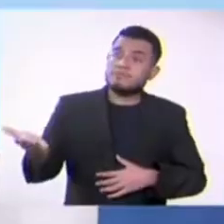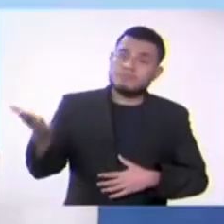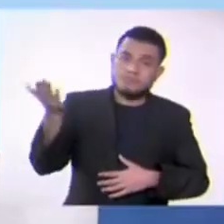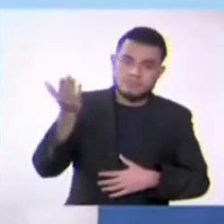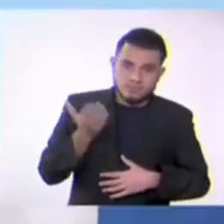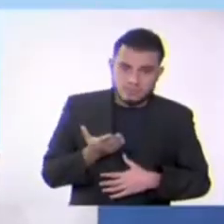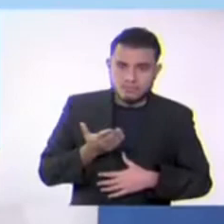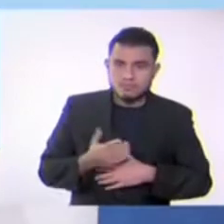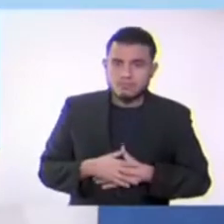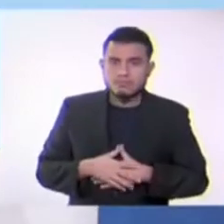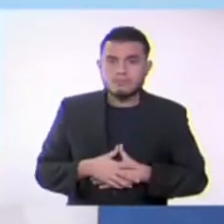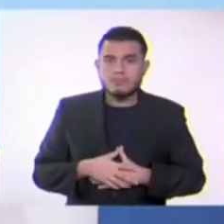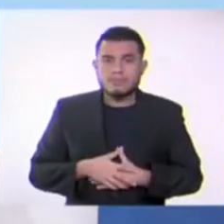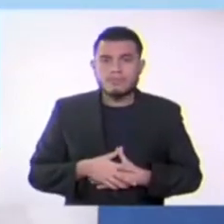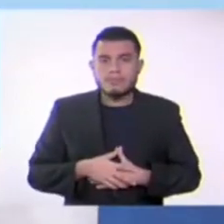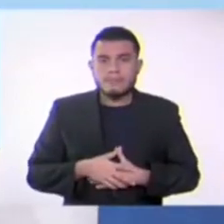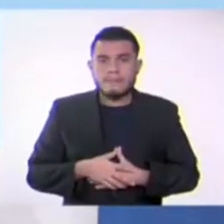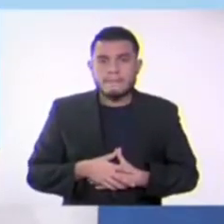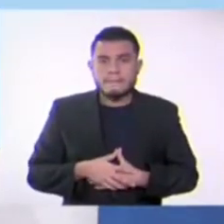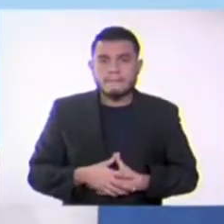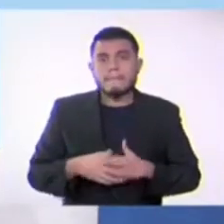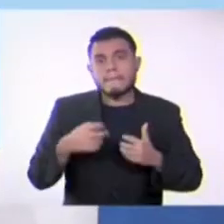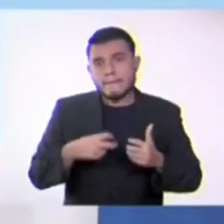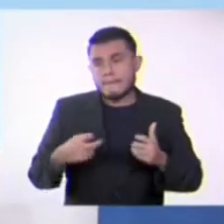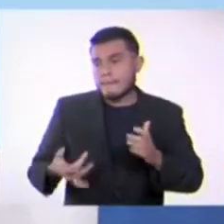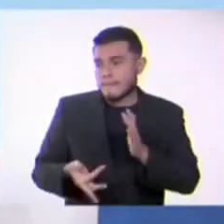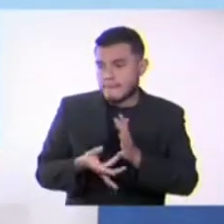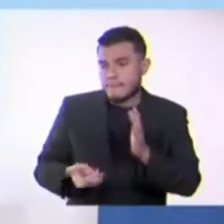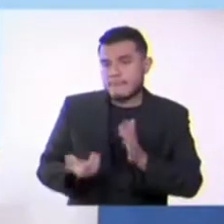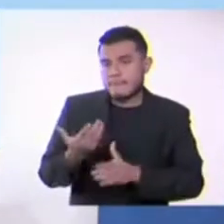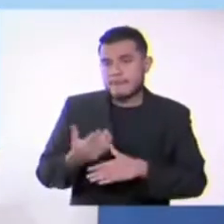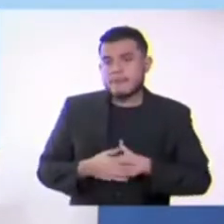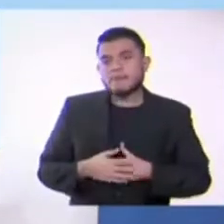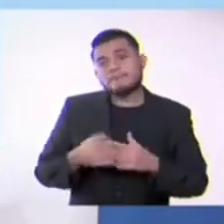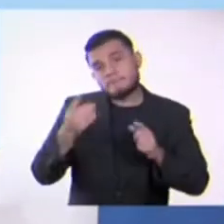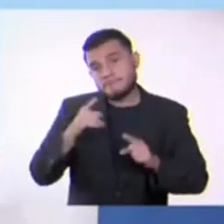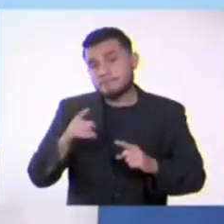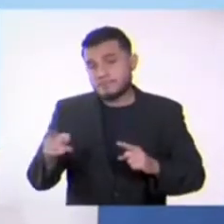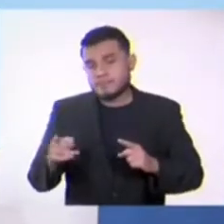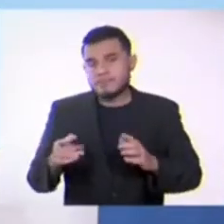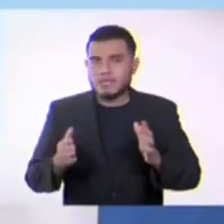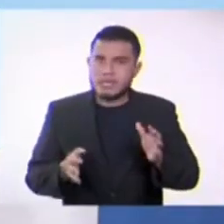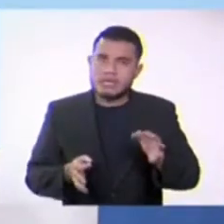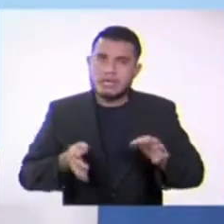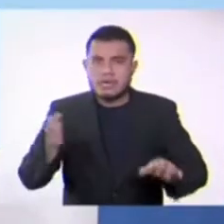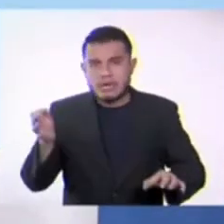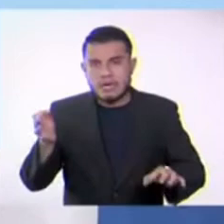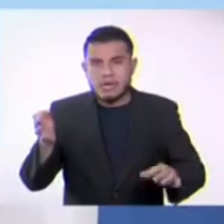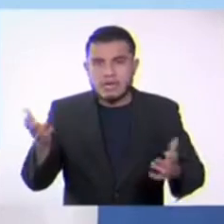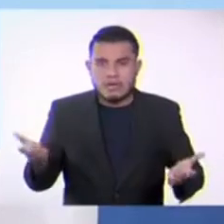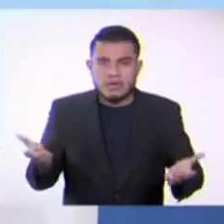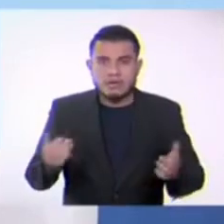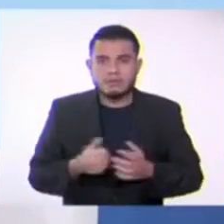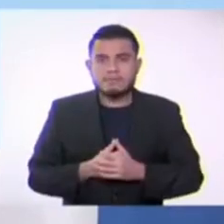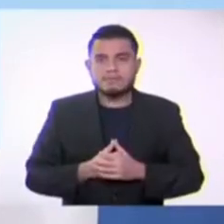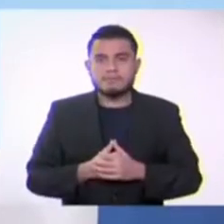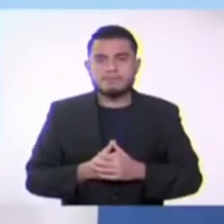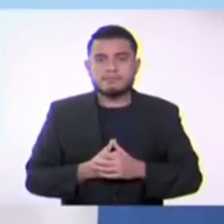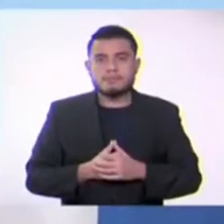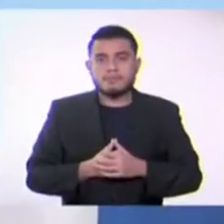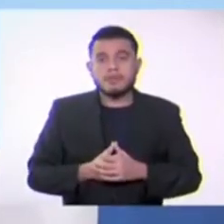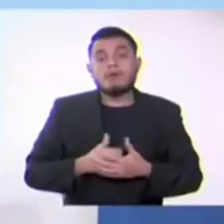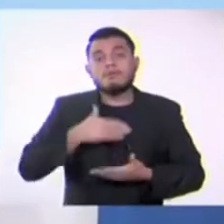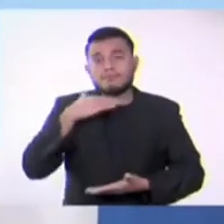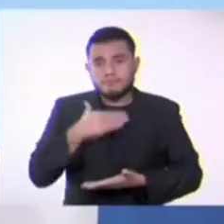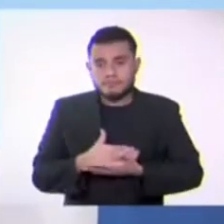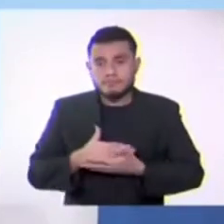importan productos tecnológicos. Entonces, hay una deficiencia que restringe